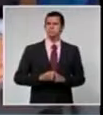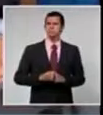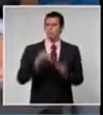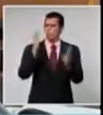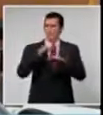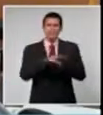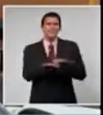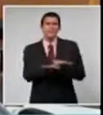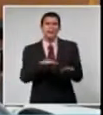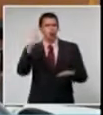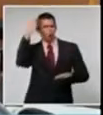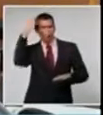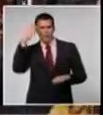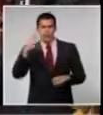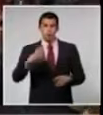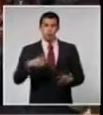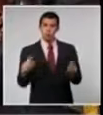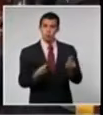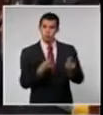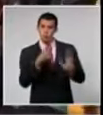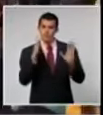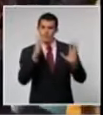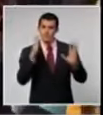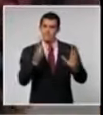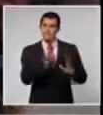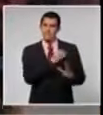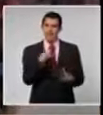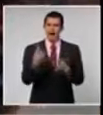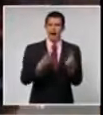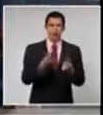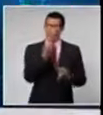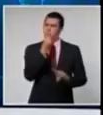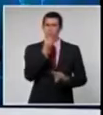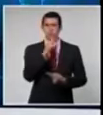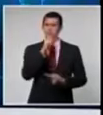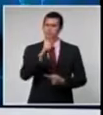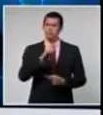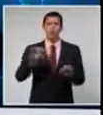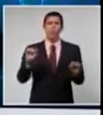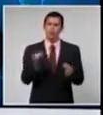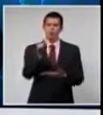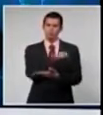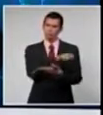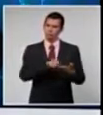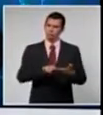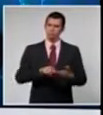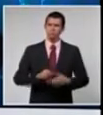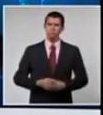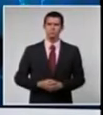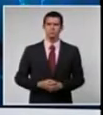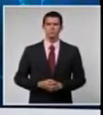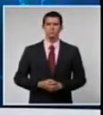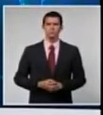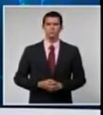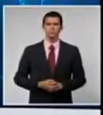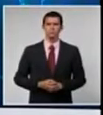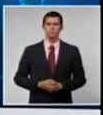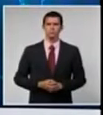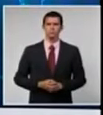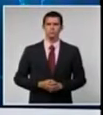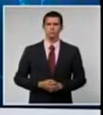las acusaciones de la Fiscalía sobre presuntos delitos en su contra. China anunció este martes sanciones contra una